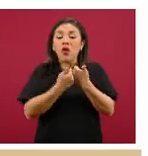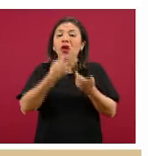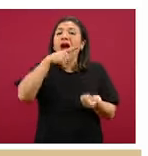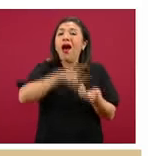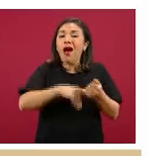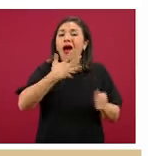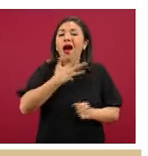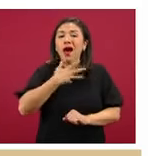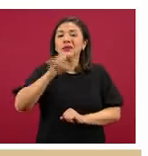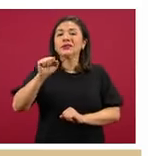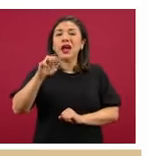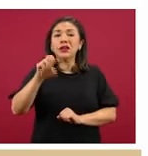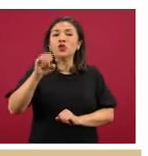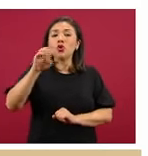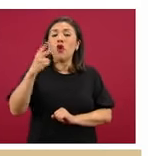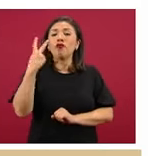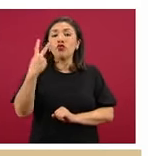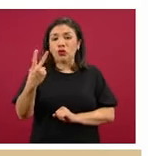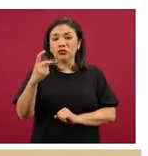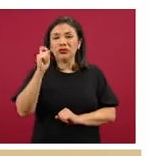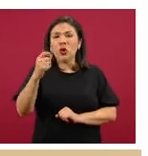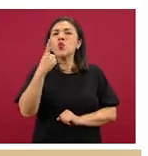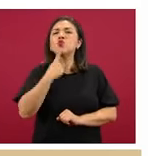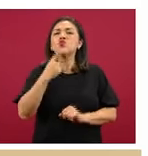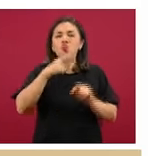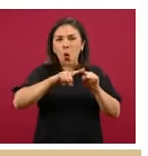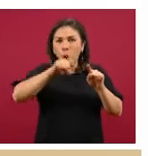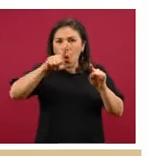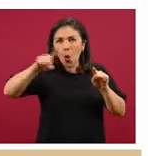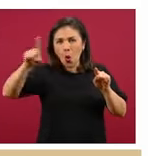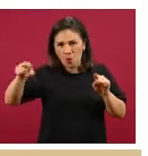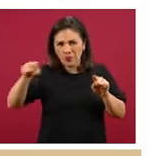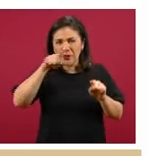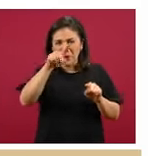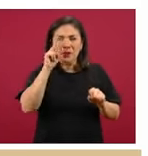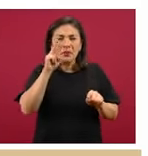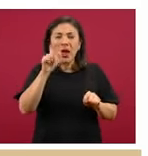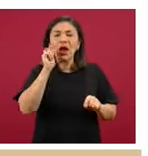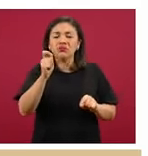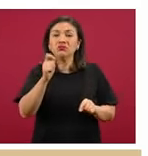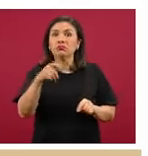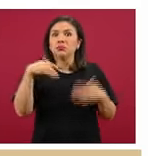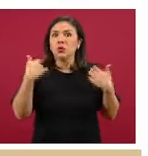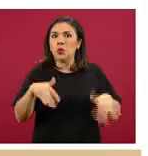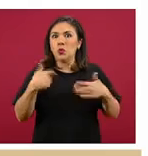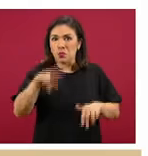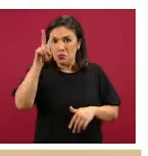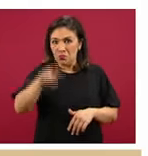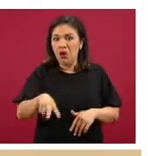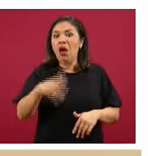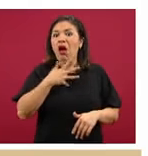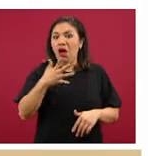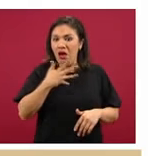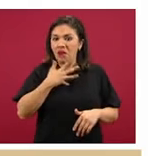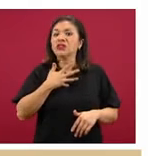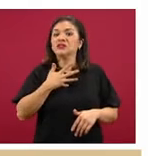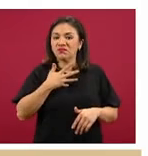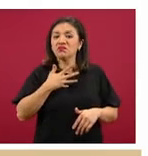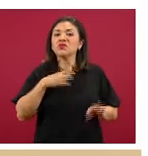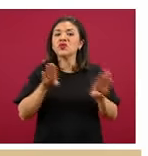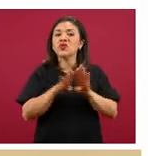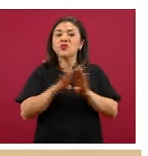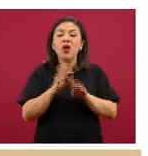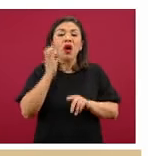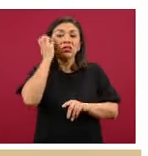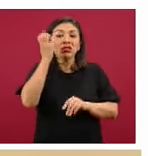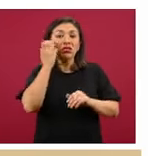virus SARS-CoV-2, que es la sombra roja, y como podemos ver, sí es una proporción de esto, es una proporción del total de